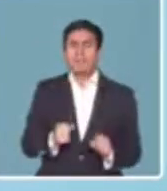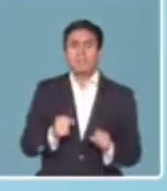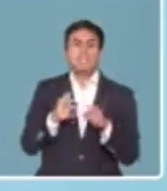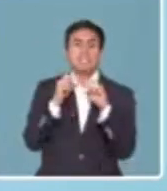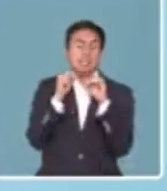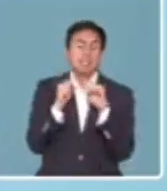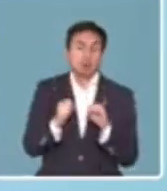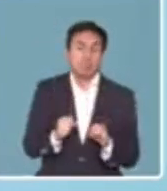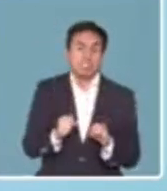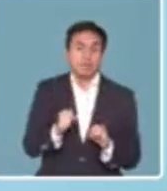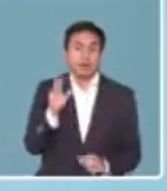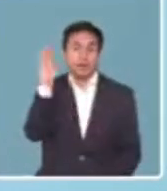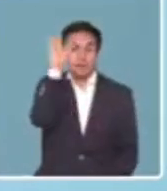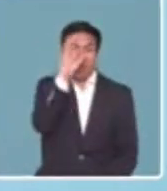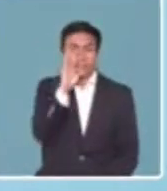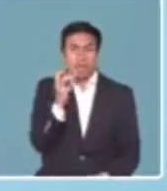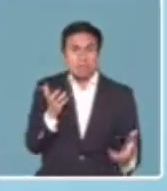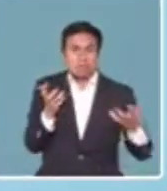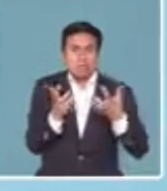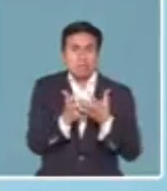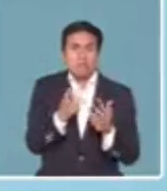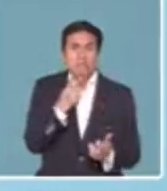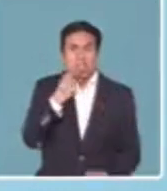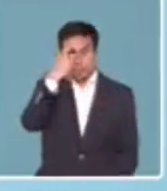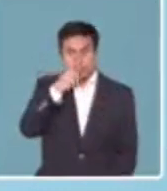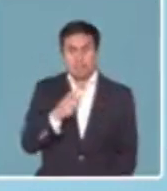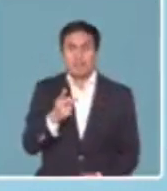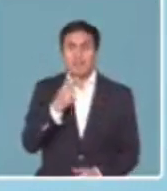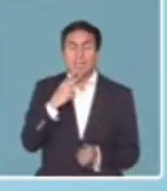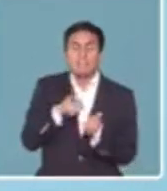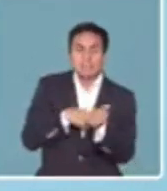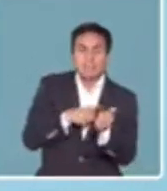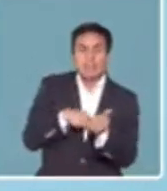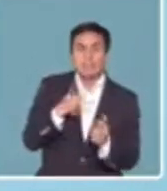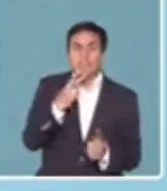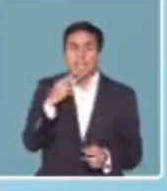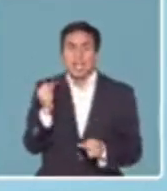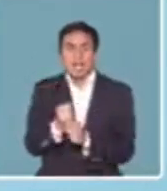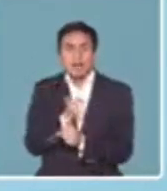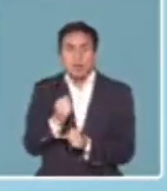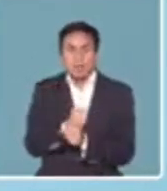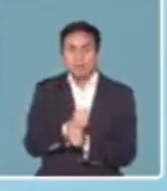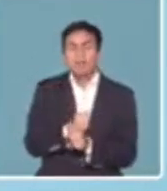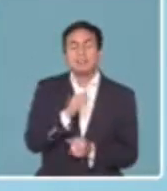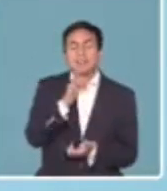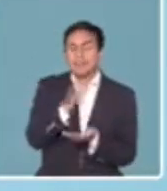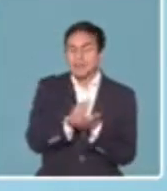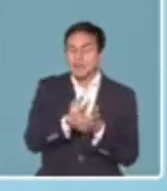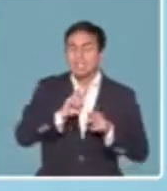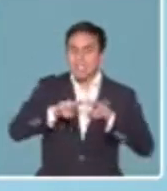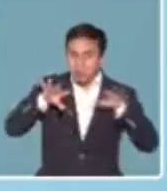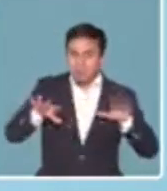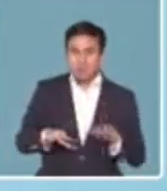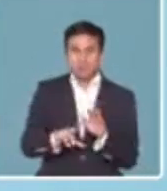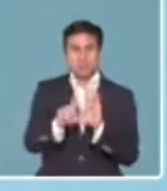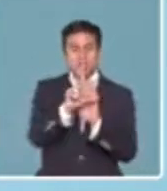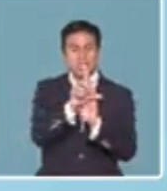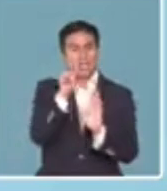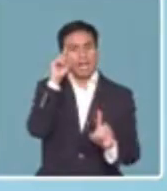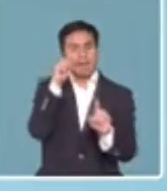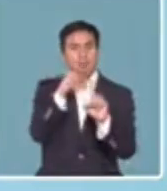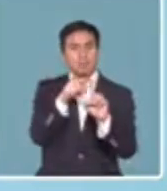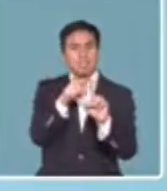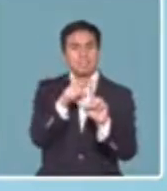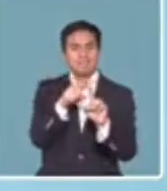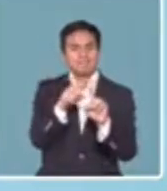es posible buscar cómo conciliar la vida personal con la vida familiar, con la vida laboral, tenemos que hacer esos esfuerzos. Y esta ley apunta